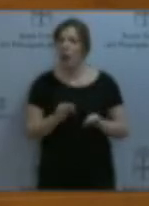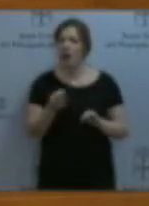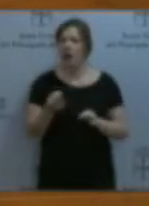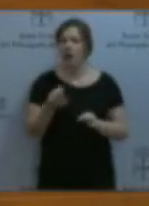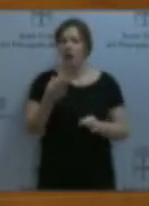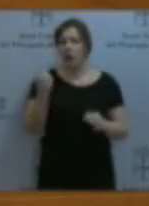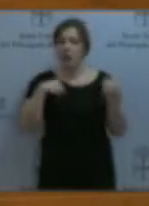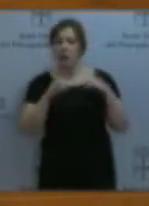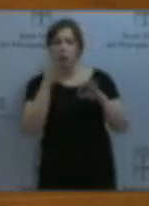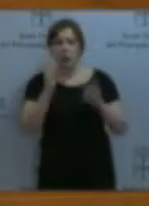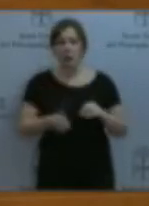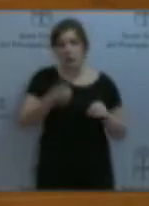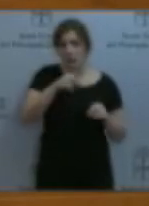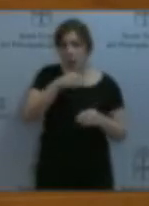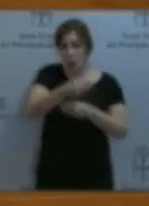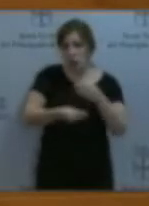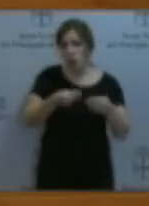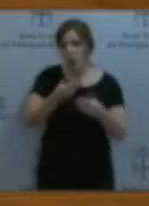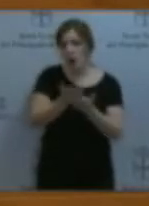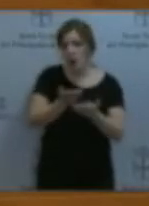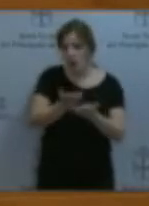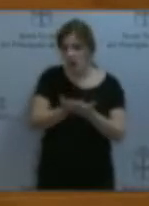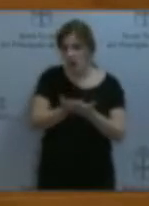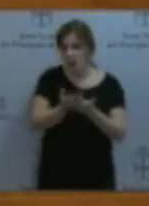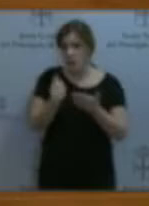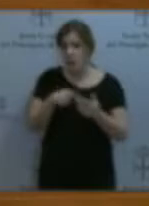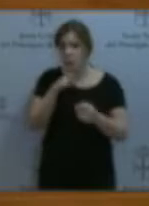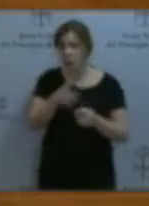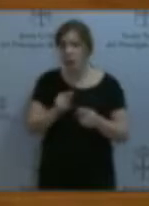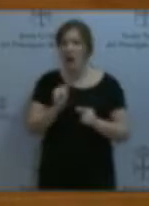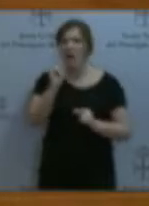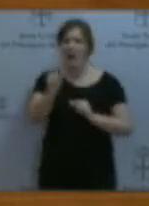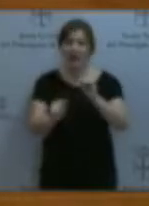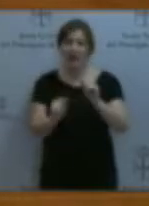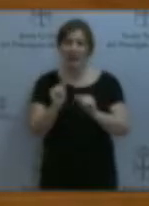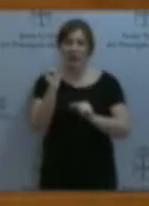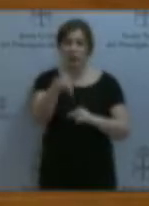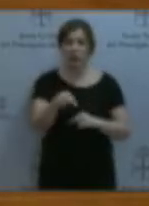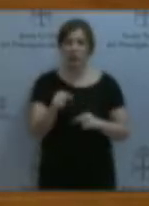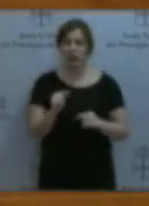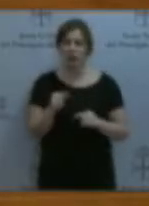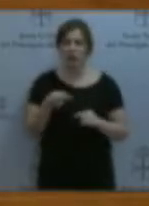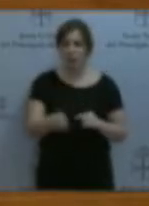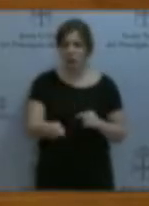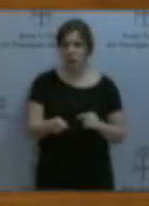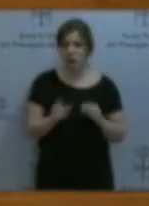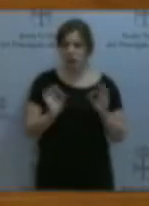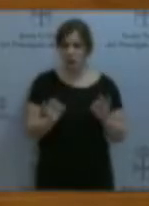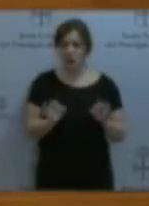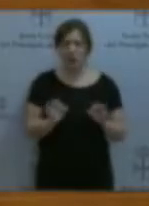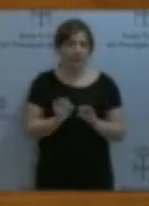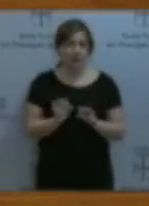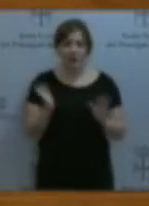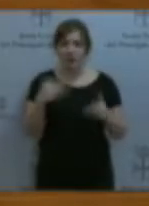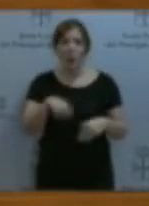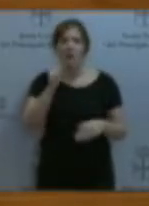del Principado en el uso de las encomiendas tras estos serios reproches por parte de los máximos organismos fiscalizadores? Para nada. El Gobierno de